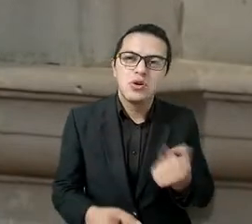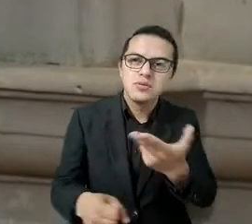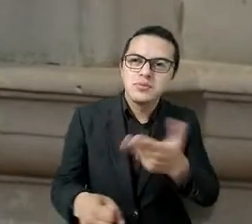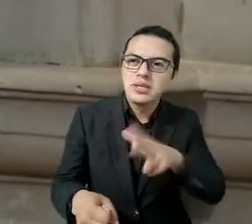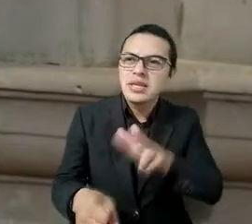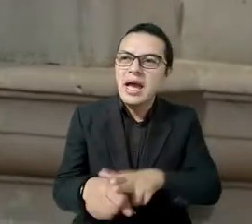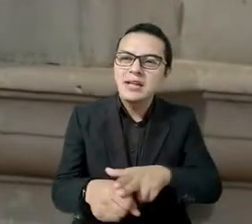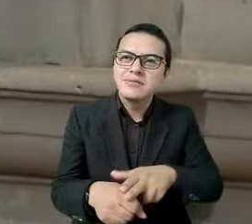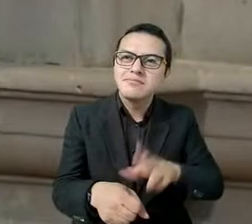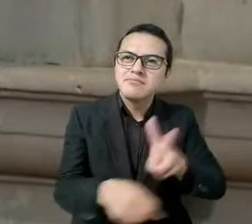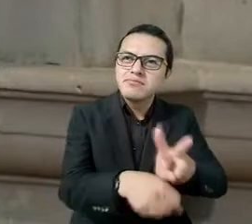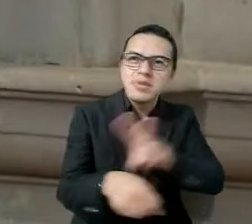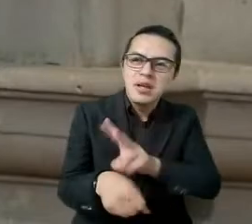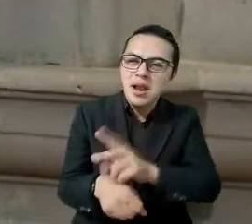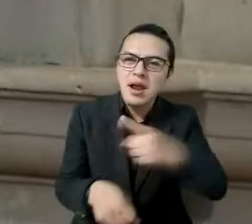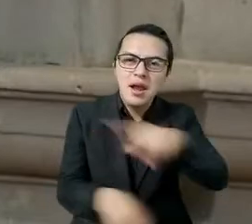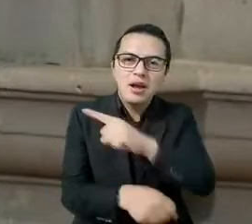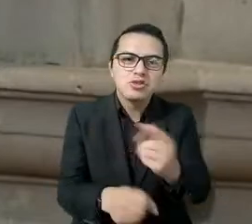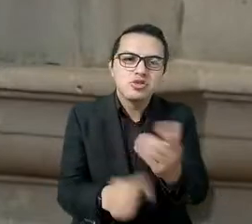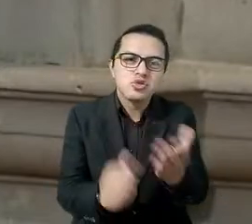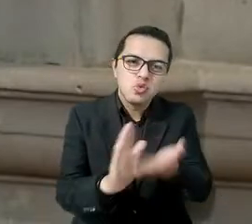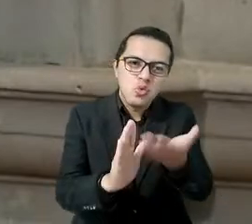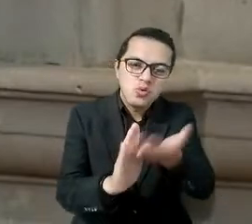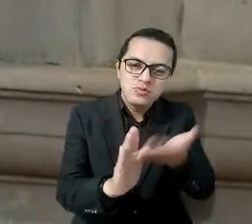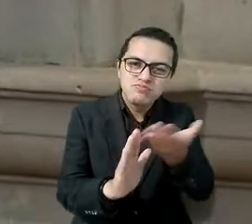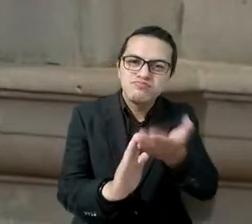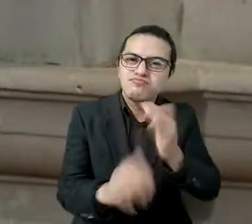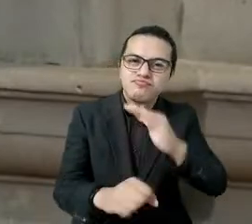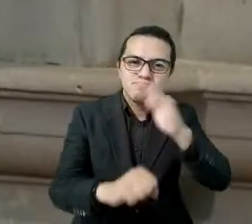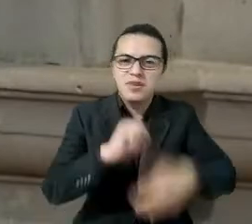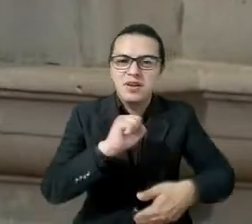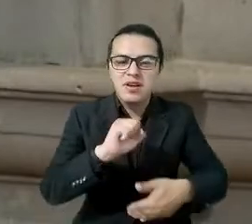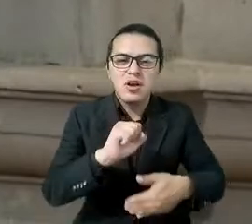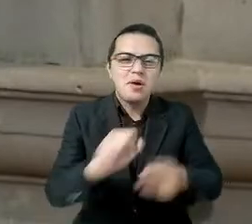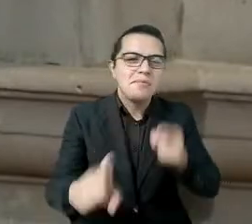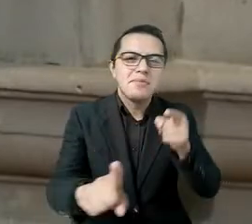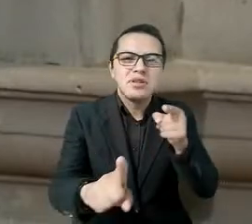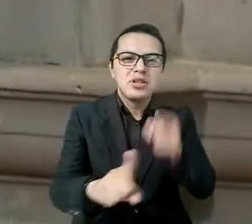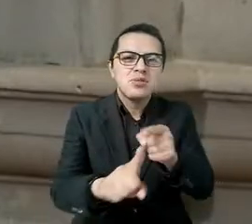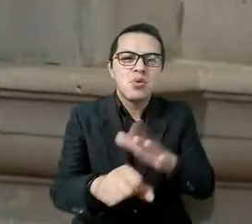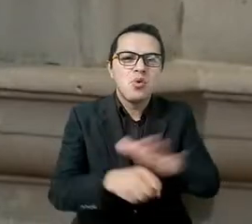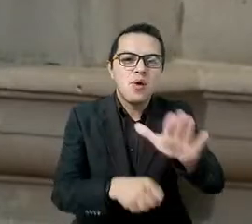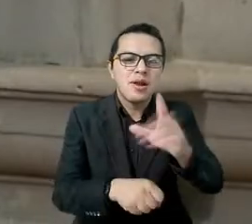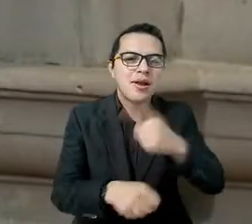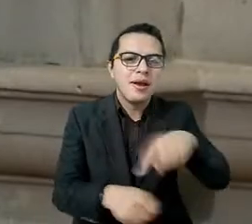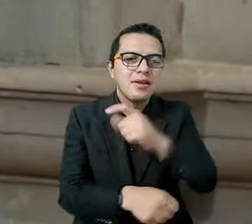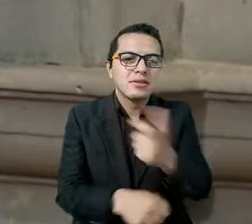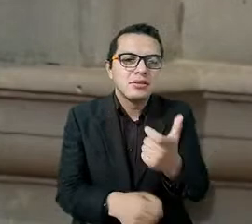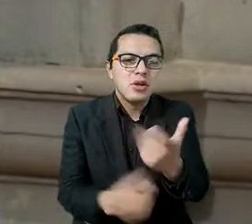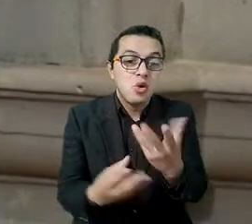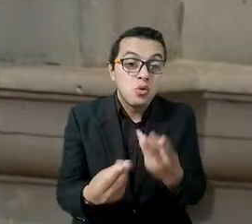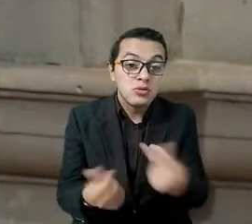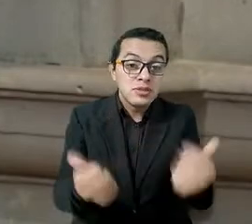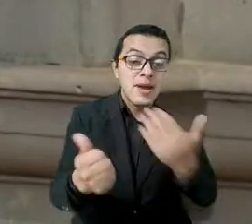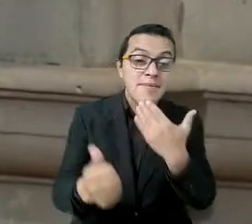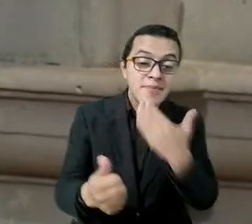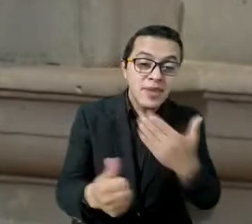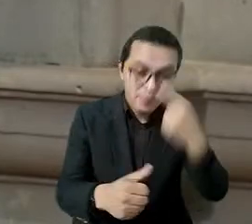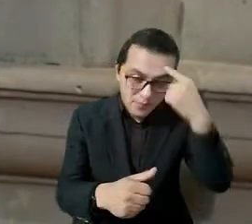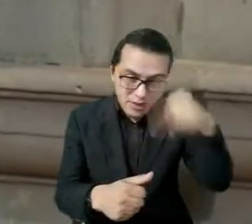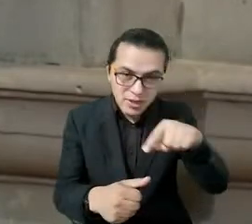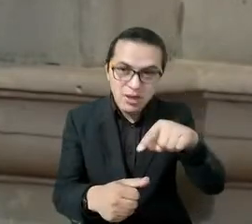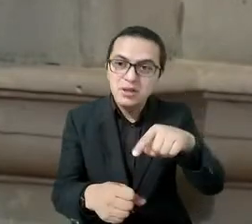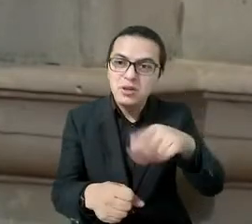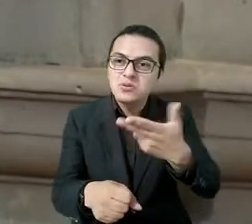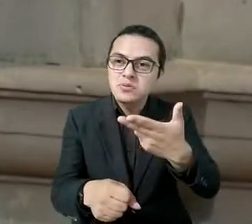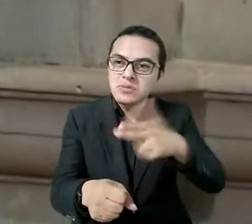único propósito de garantizar la correcta aplicación del recurso destinado, de su funcionamiento y